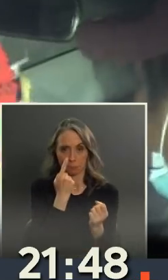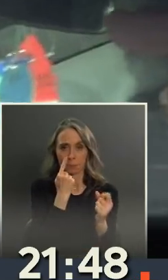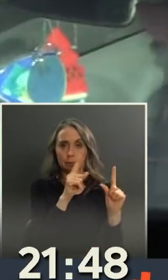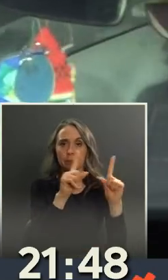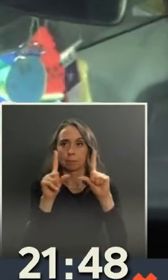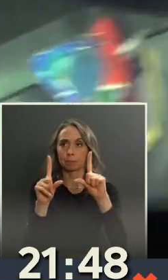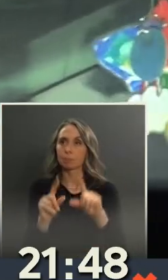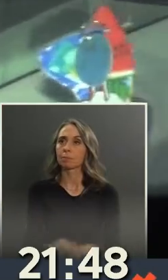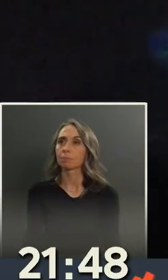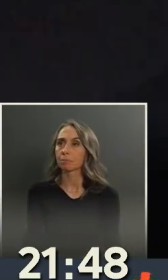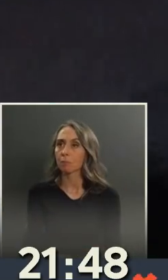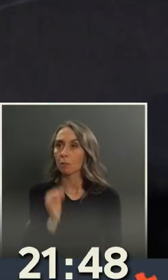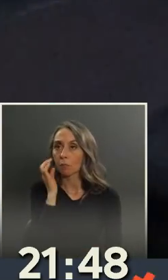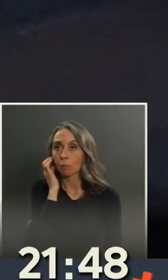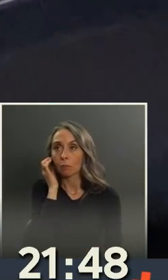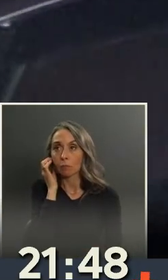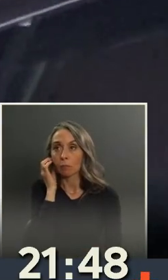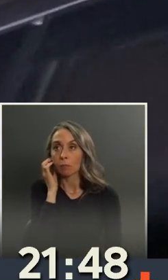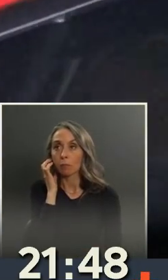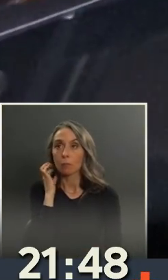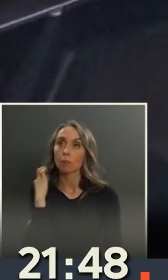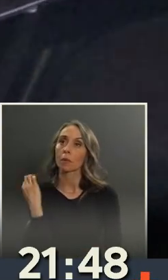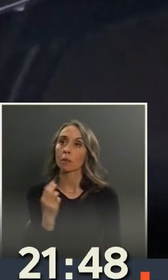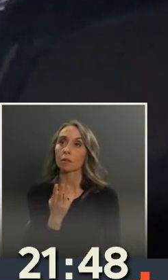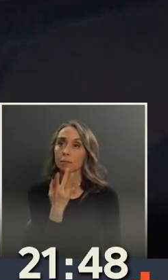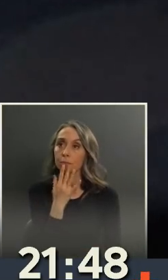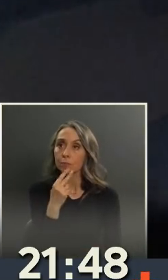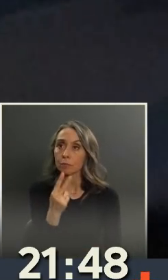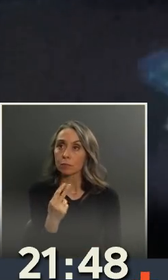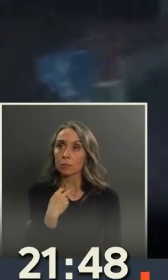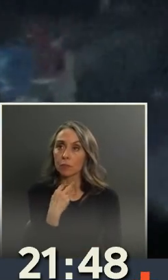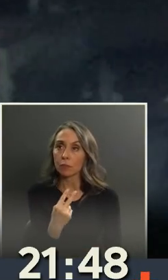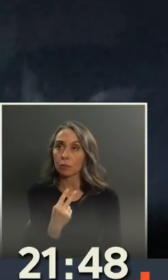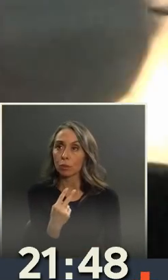Marcha atrás. Dale eso. Tírate por el lado.